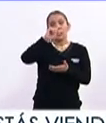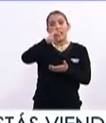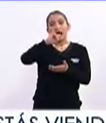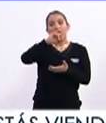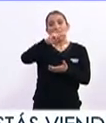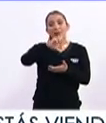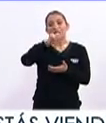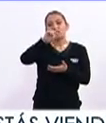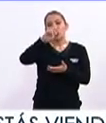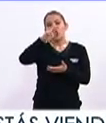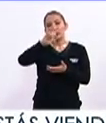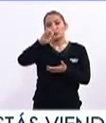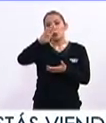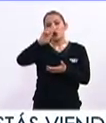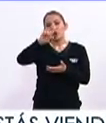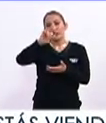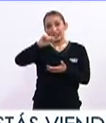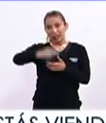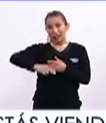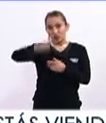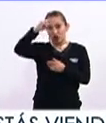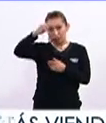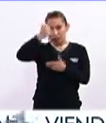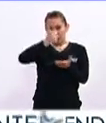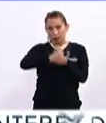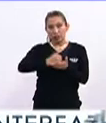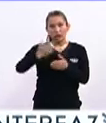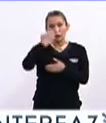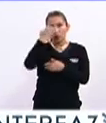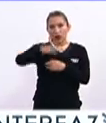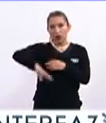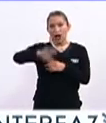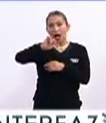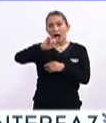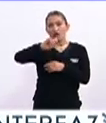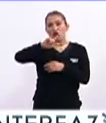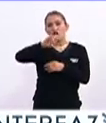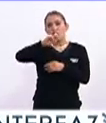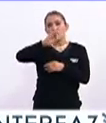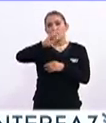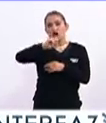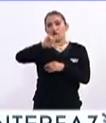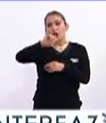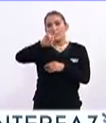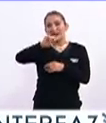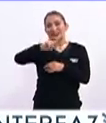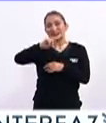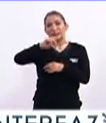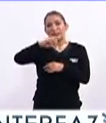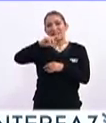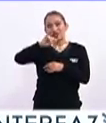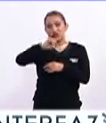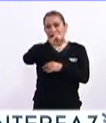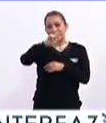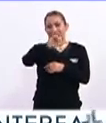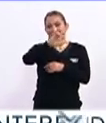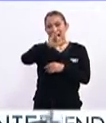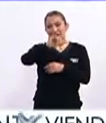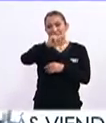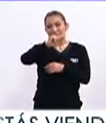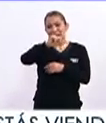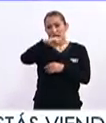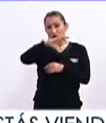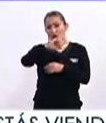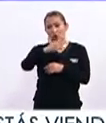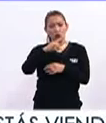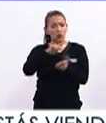que está en el norte de la ciudad, en el campus Adolfo López Mateos, Zacatenco, un espacio